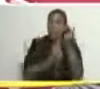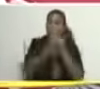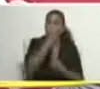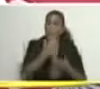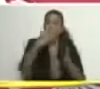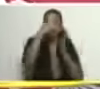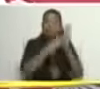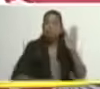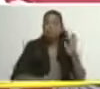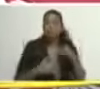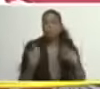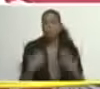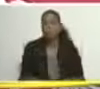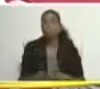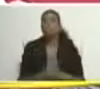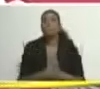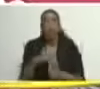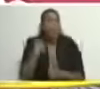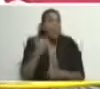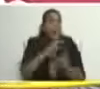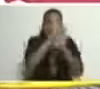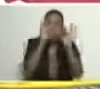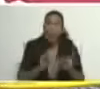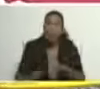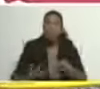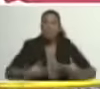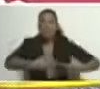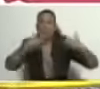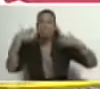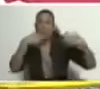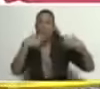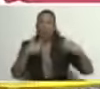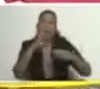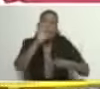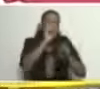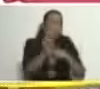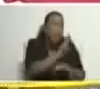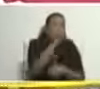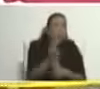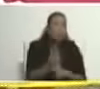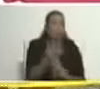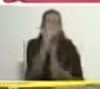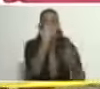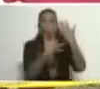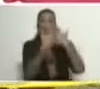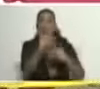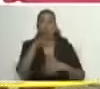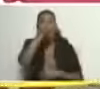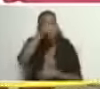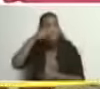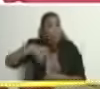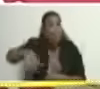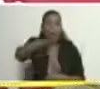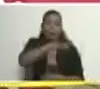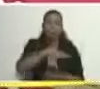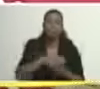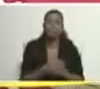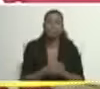económicas, o cualquier forma de guerra económica que se aplique a nuestros países, a nuestros